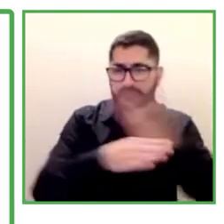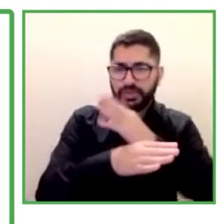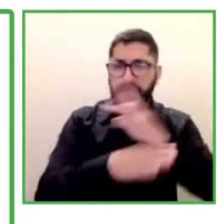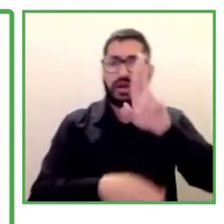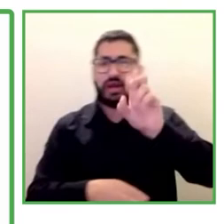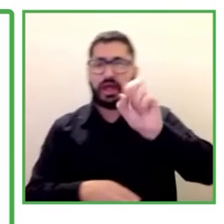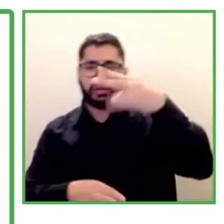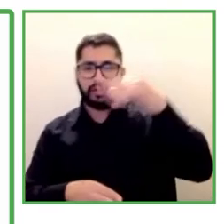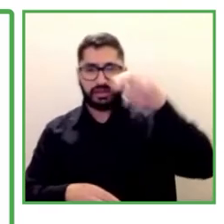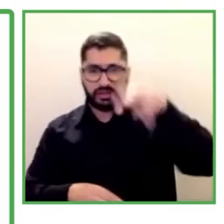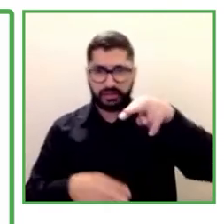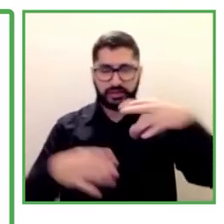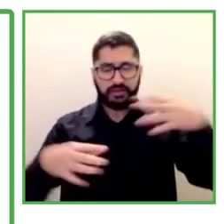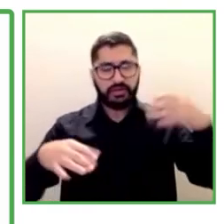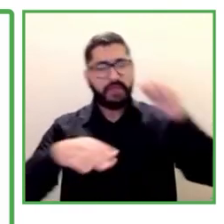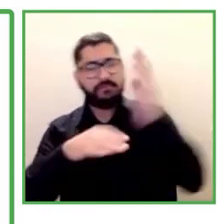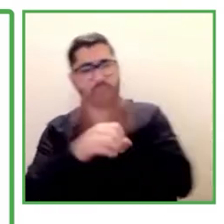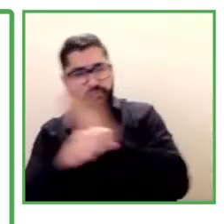Luisa.